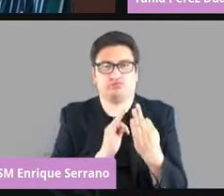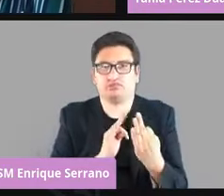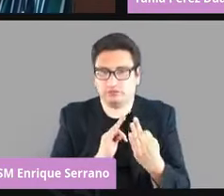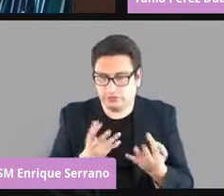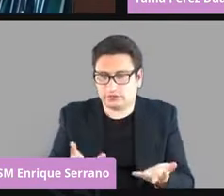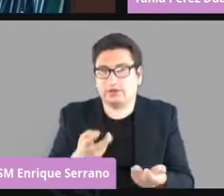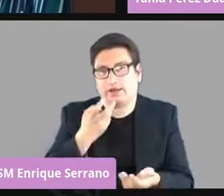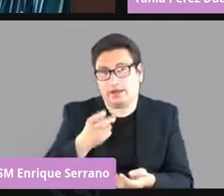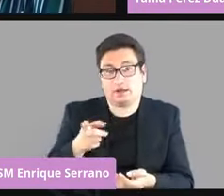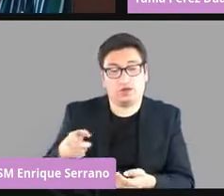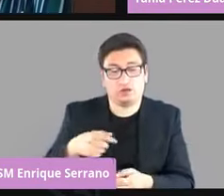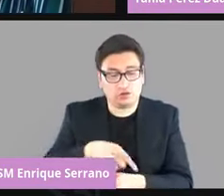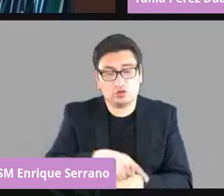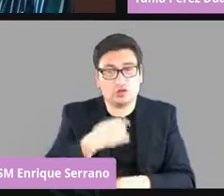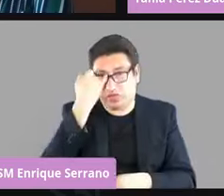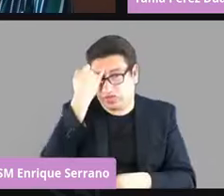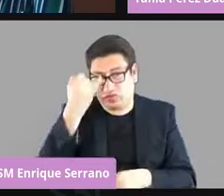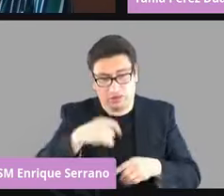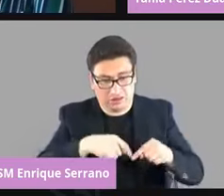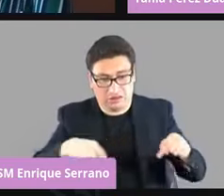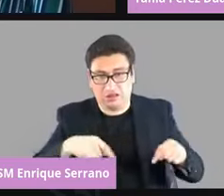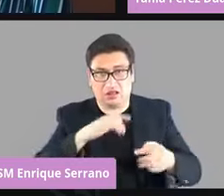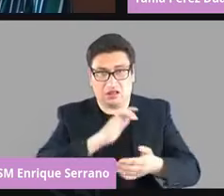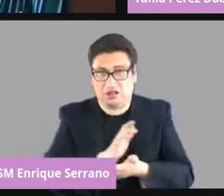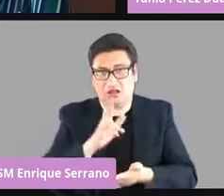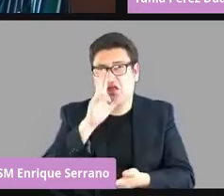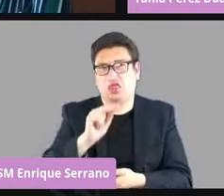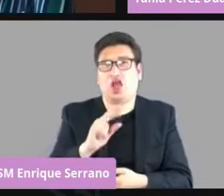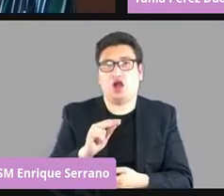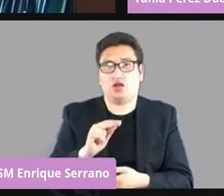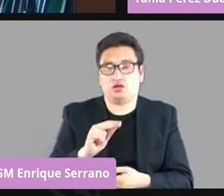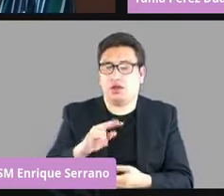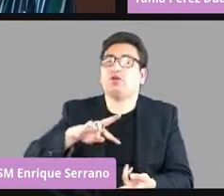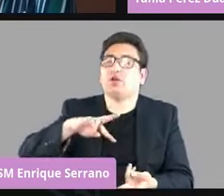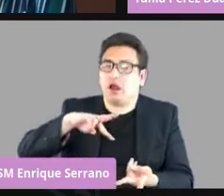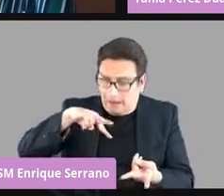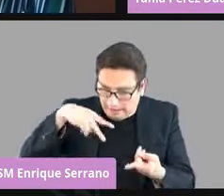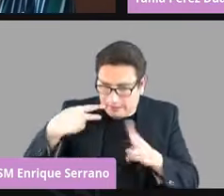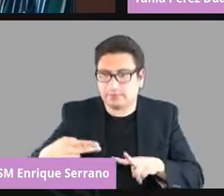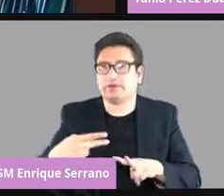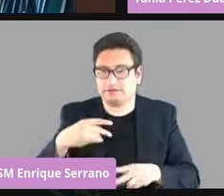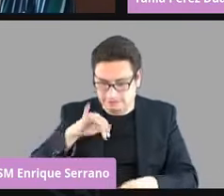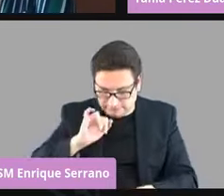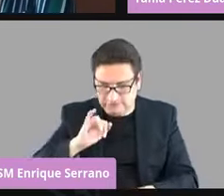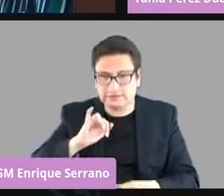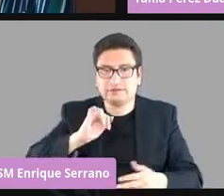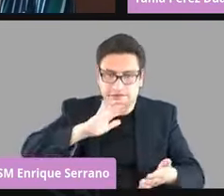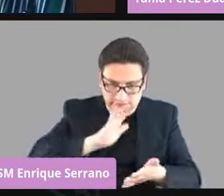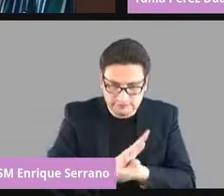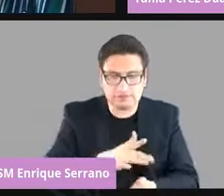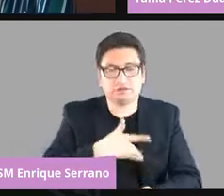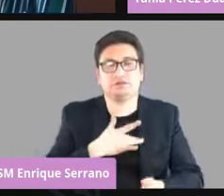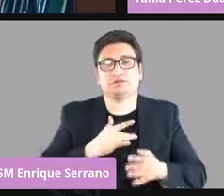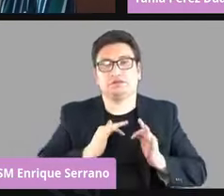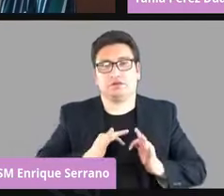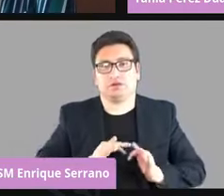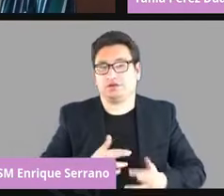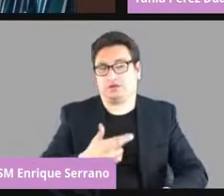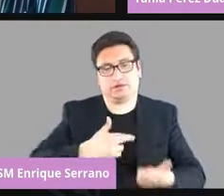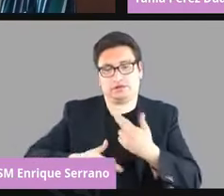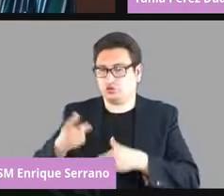es, si no quiero pisar líneas, bueno, me voy a dar la oportunidad de pisar líneas, de sentirme incómoda, de a lo mejor no